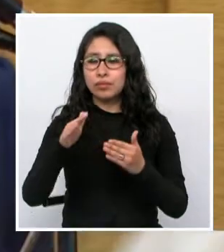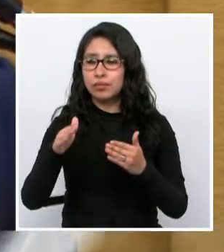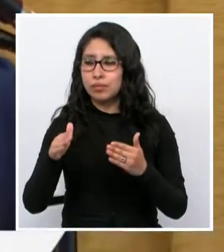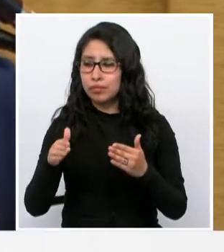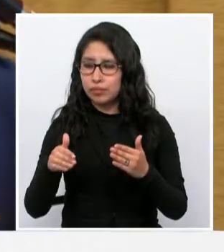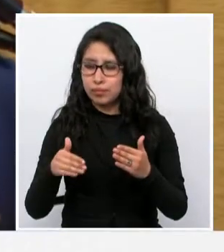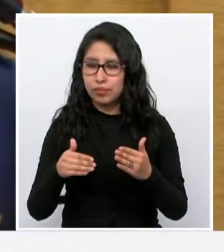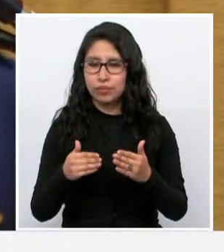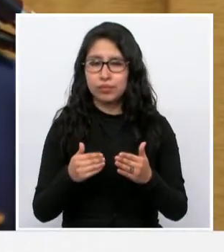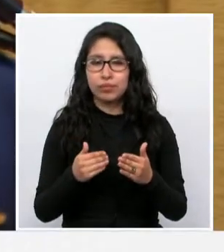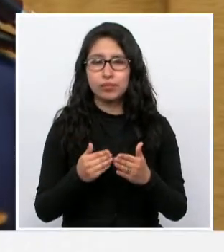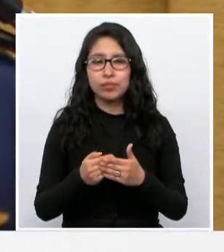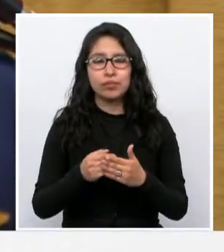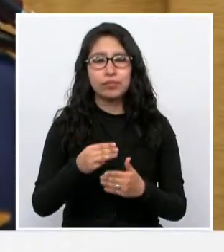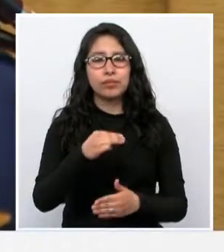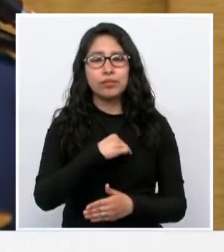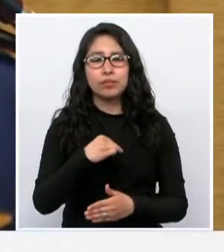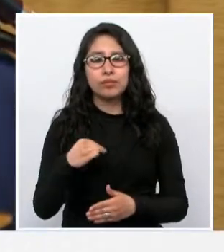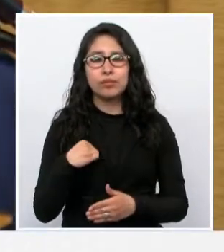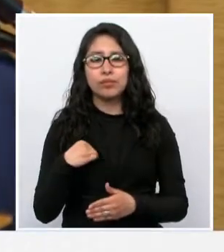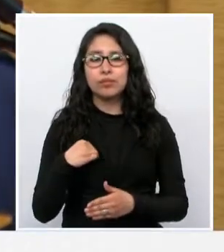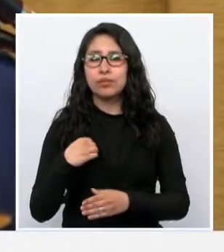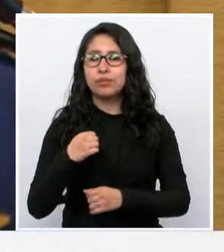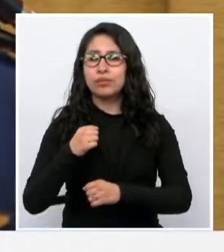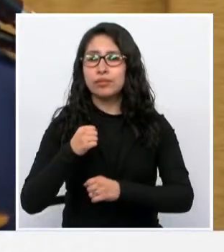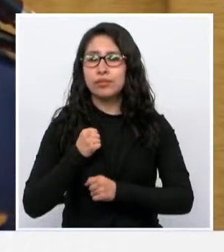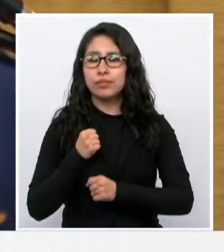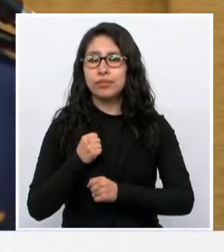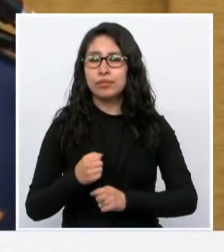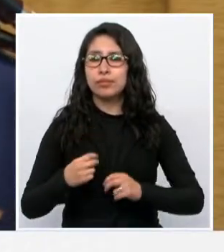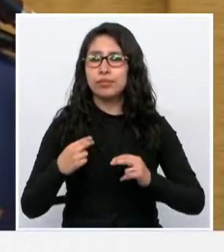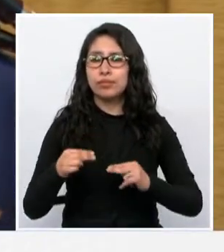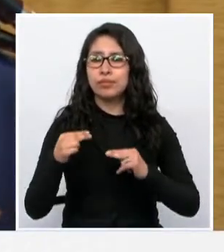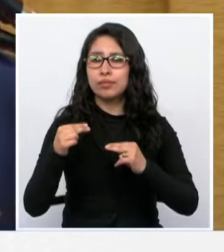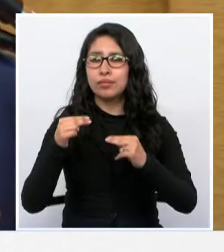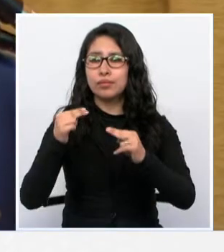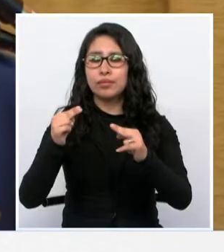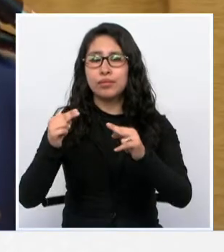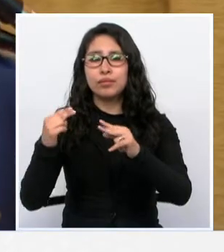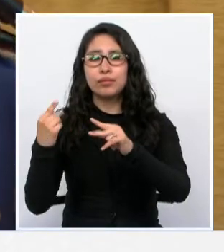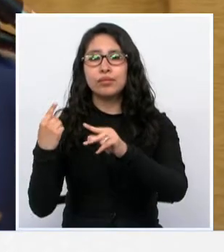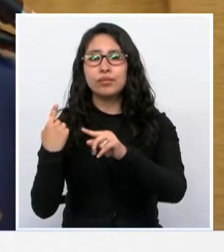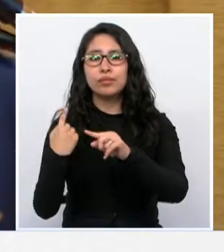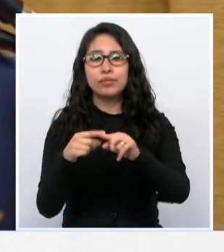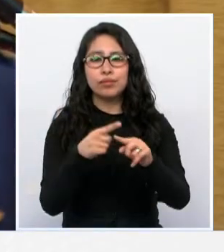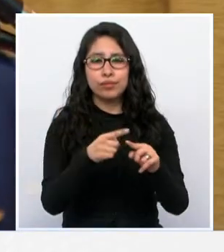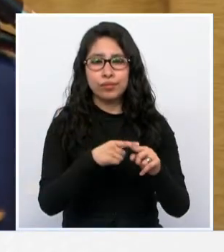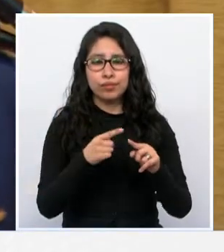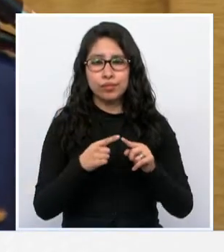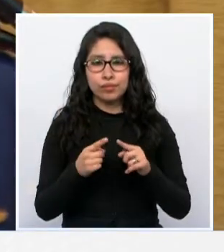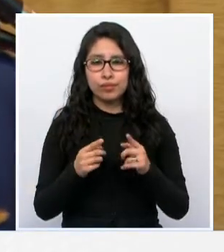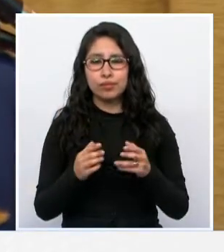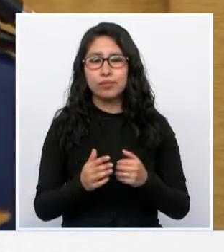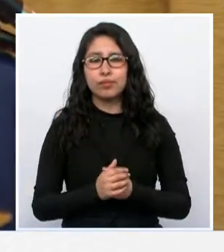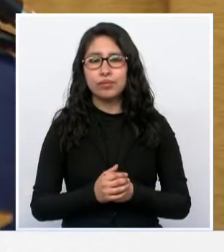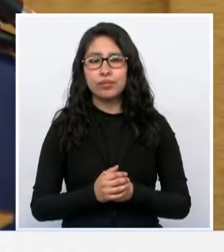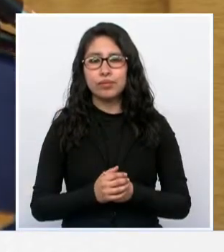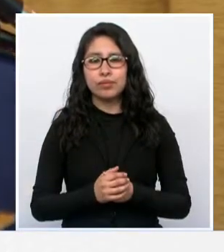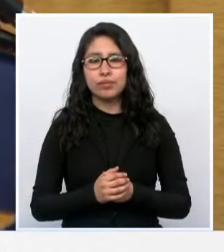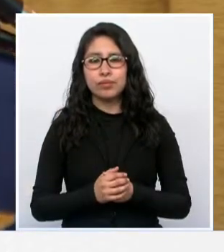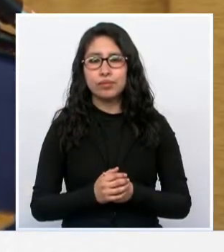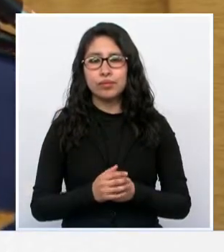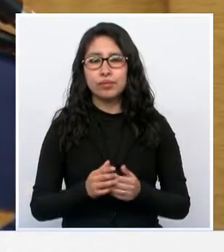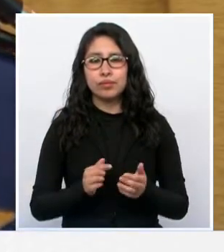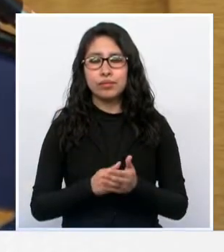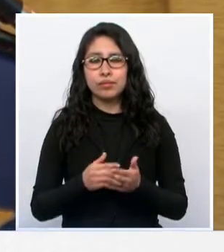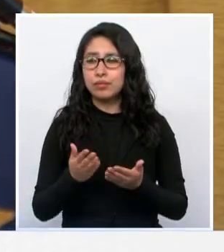superiores, oficiales subalternos, señores suboficiales, sargentos, personal